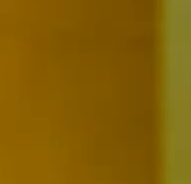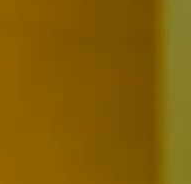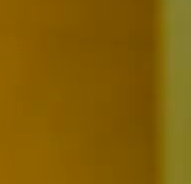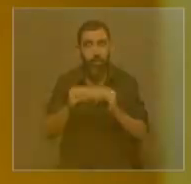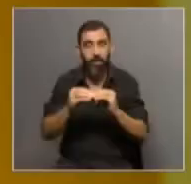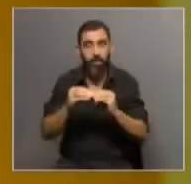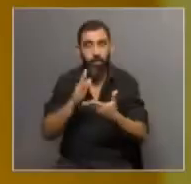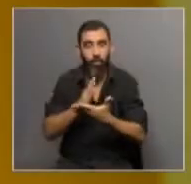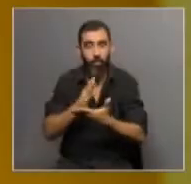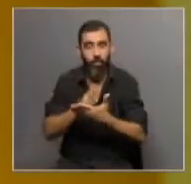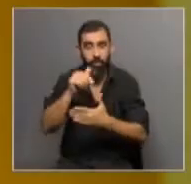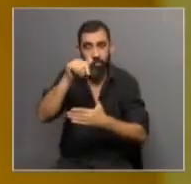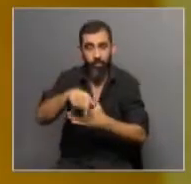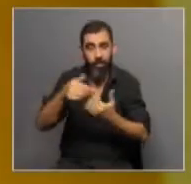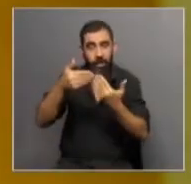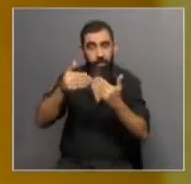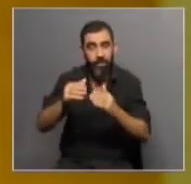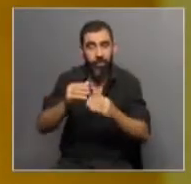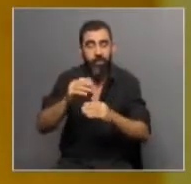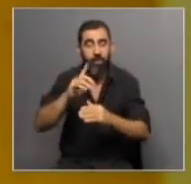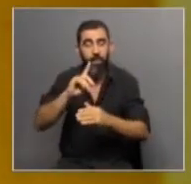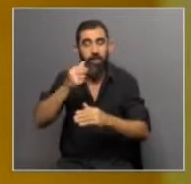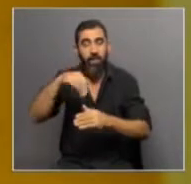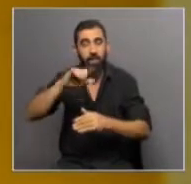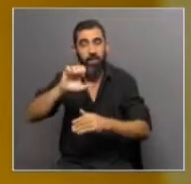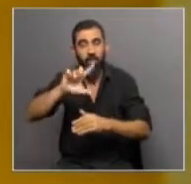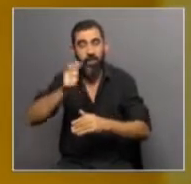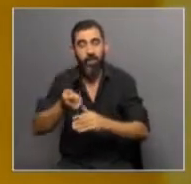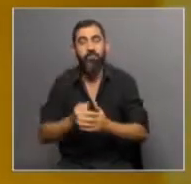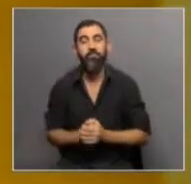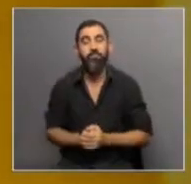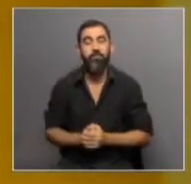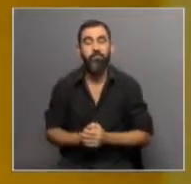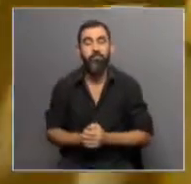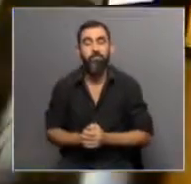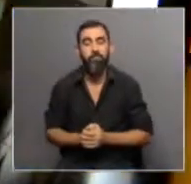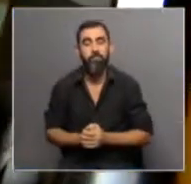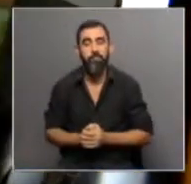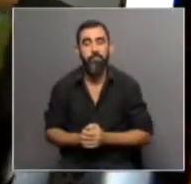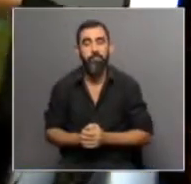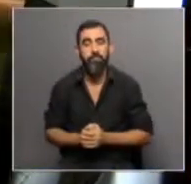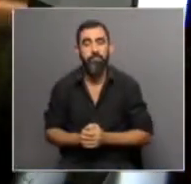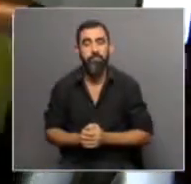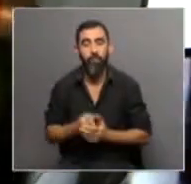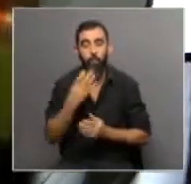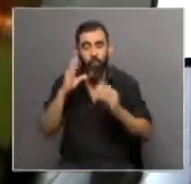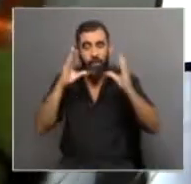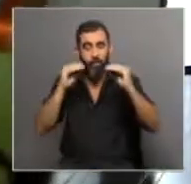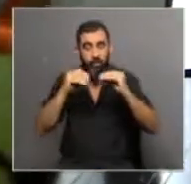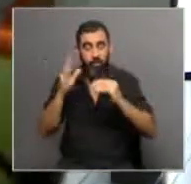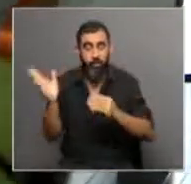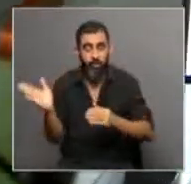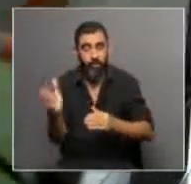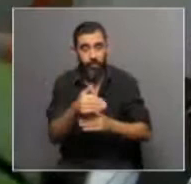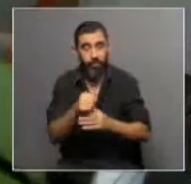compañeras y colaboradoras. Hoy arrancamos con Daniela Hirschfeld. ¿Cómo estás, Daniela? ¿Qué tal? Buenas noches. Buenas noches, Gustavo. Buenas noches